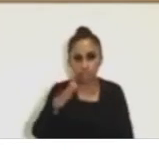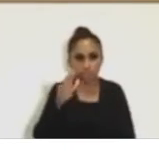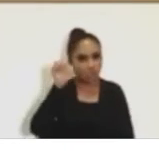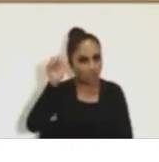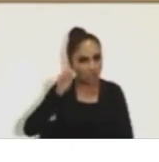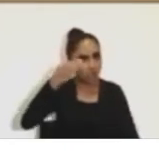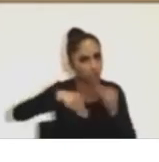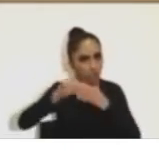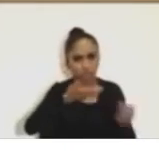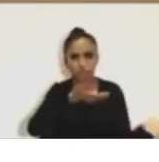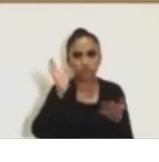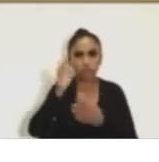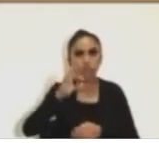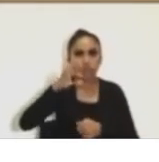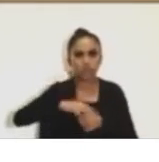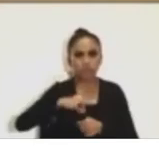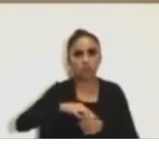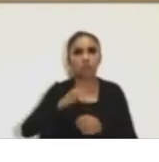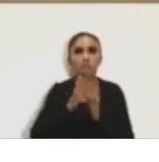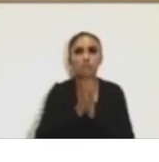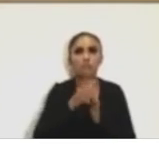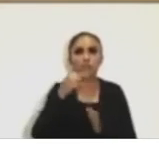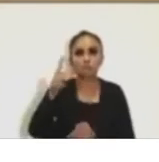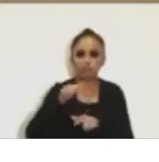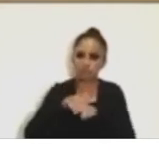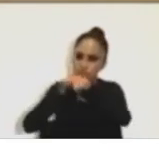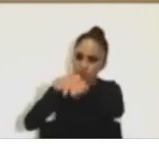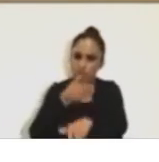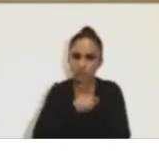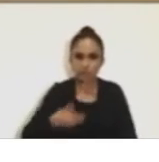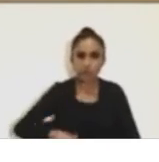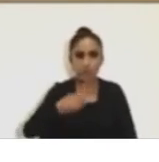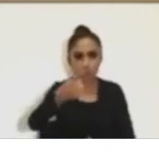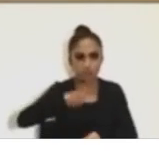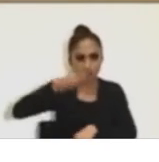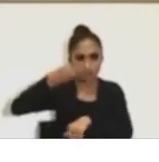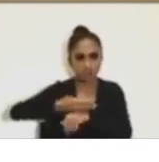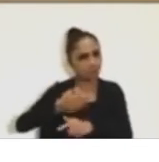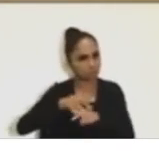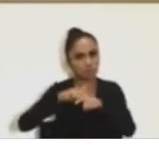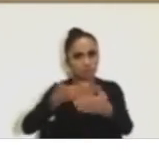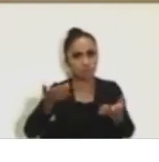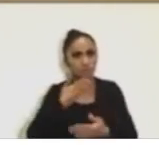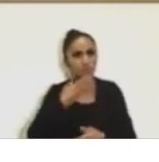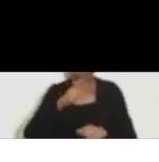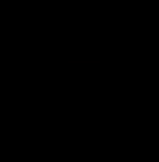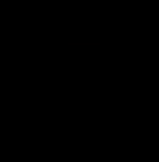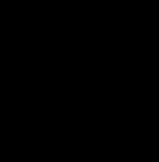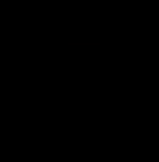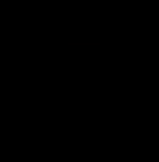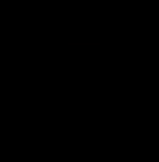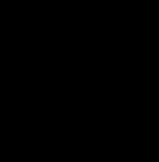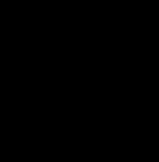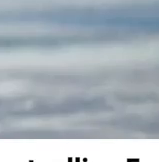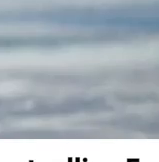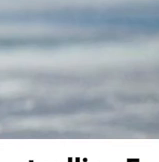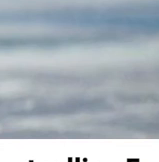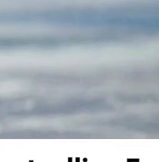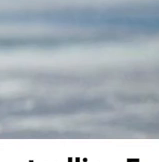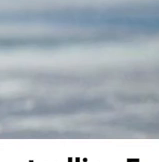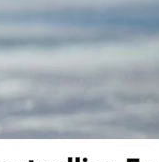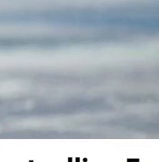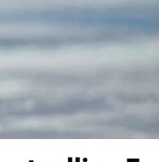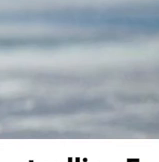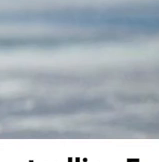abril todos a votar por Andrés Manuel López Obrador por su continuidad. Y si me quieren sancionar, que me sancionen. Al carajo el INE.